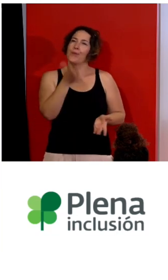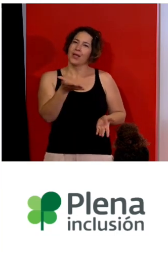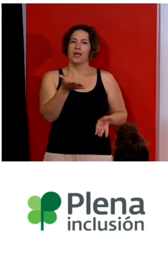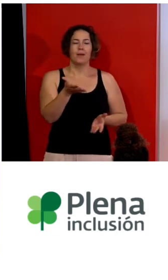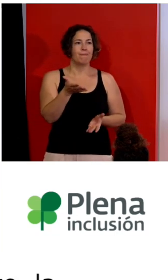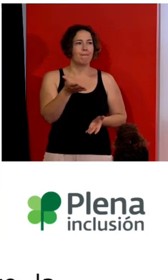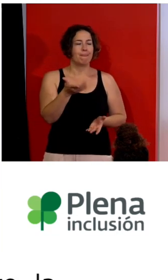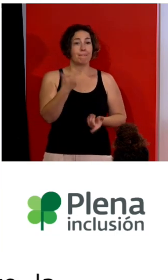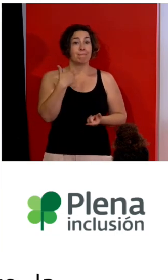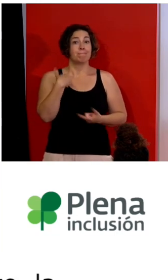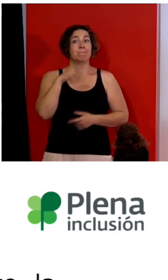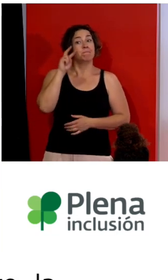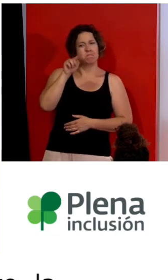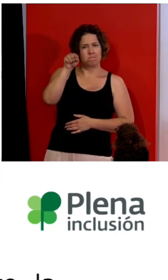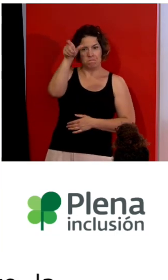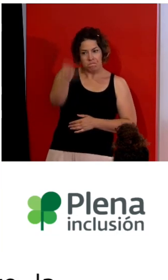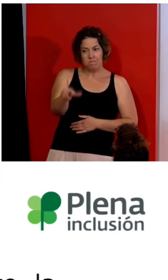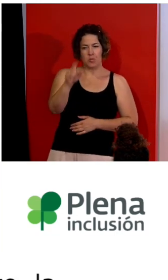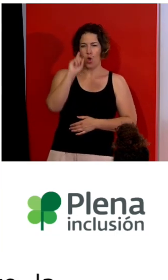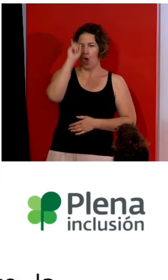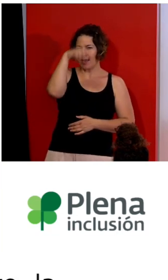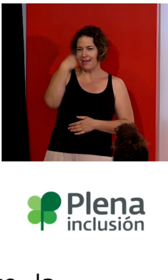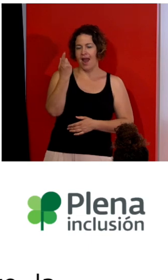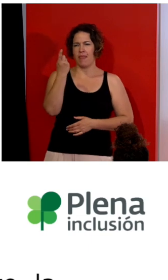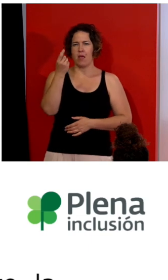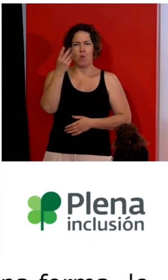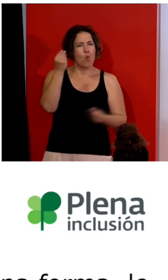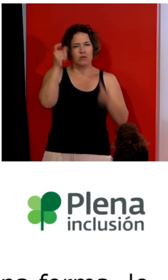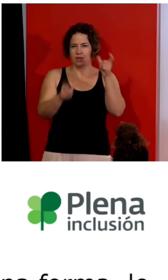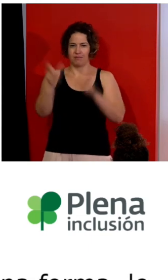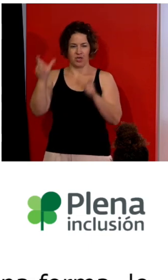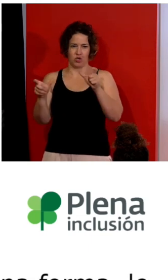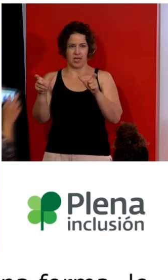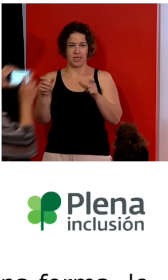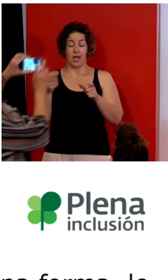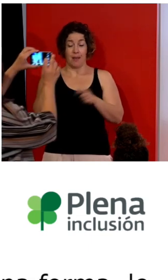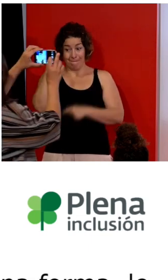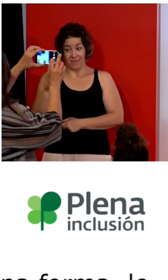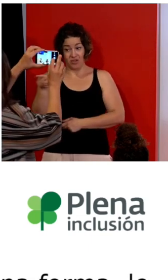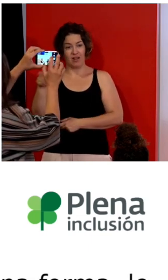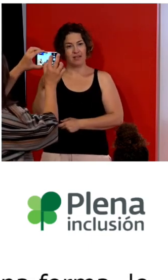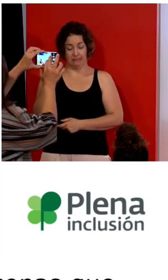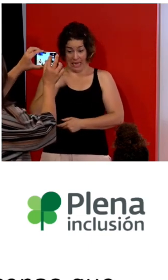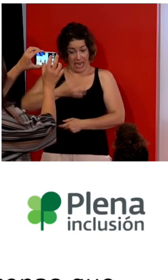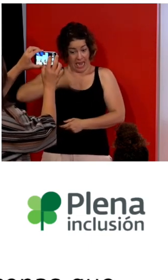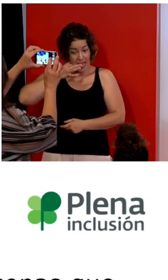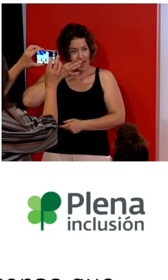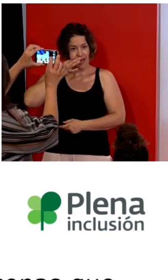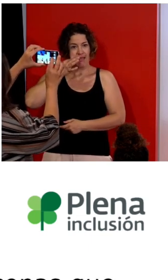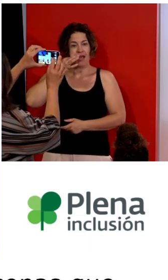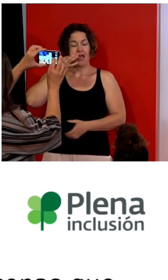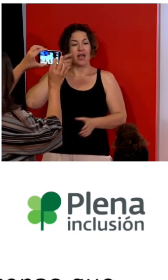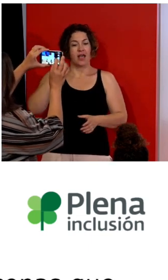ponemos cara a esas cientos de personas que tienen la oportunidad y que ya es una realidad, que forman